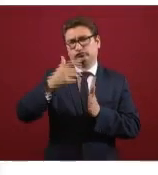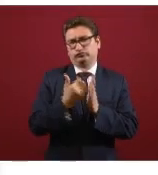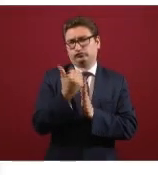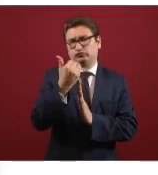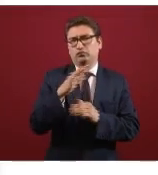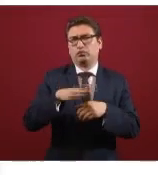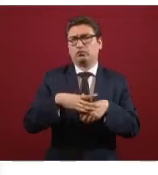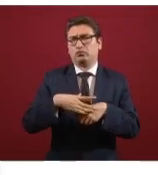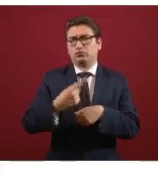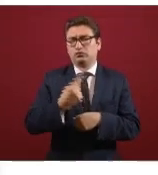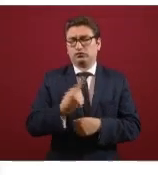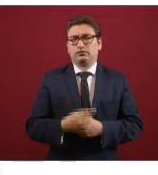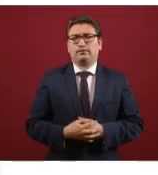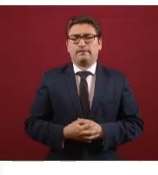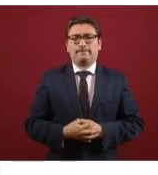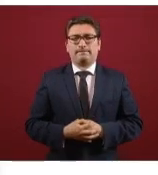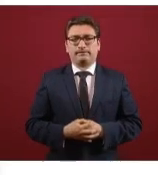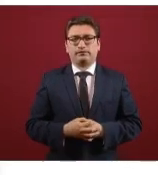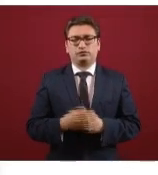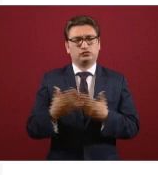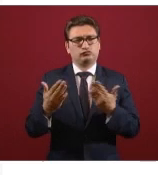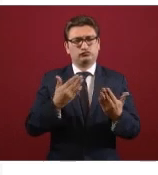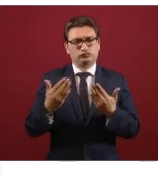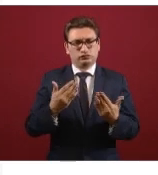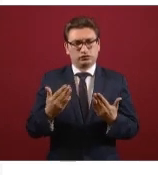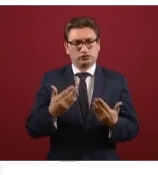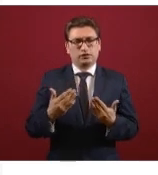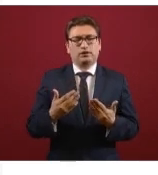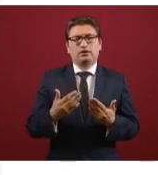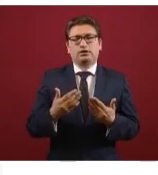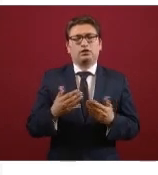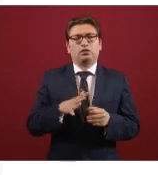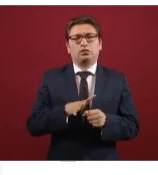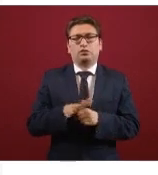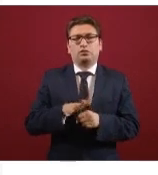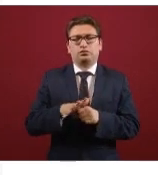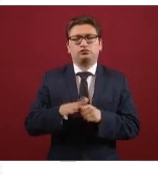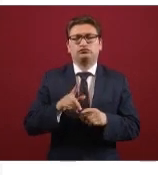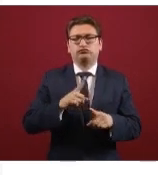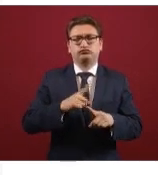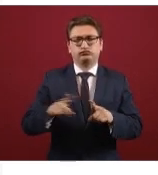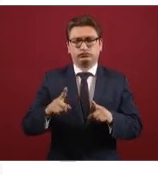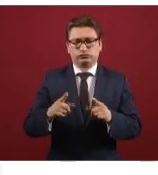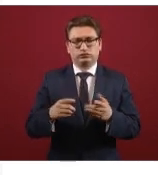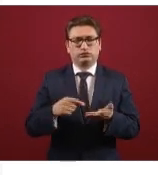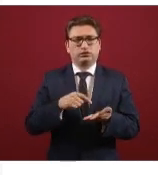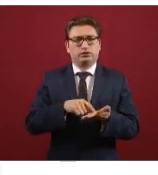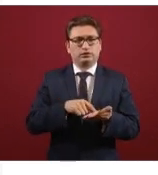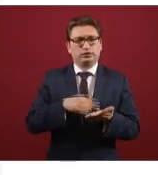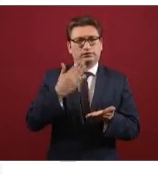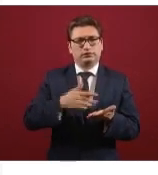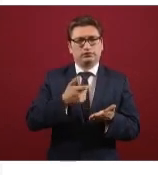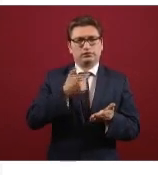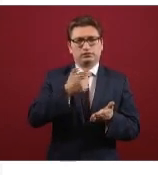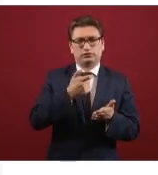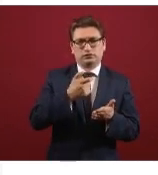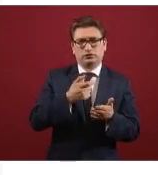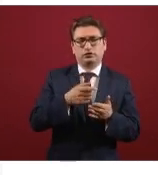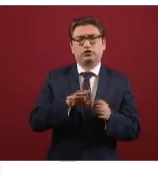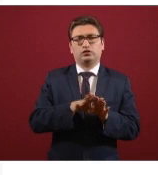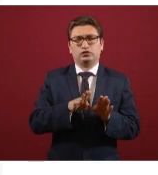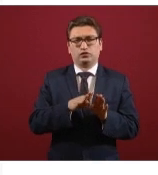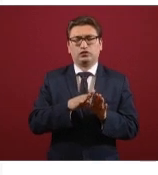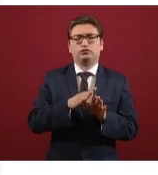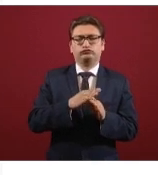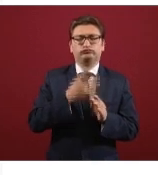no toman en cuenta el margen de útil el margen con la diferencia entre el costo de la molécula y la